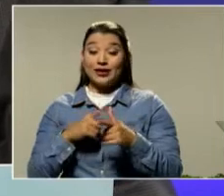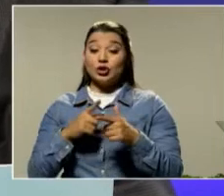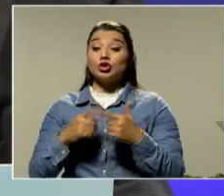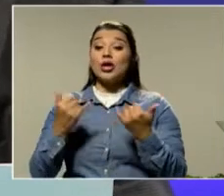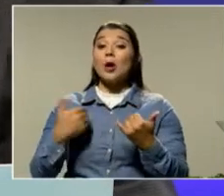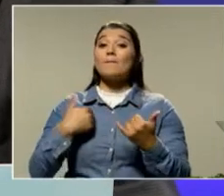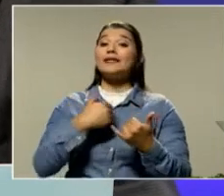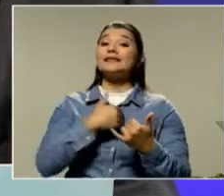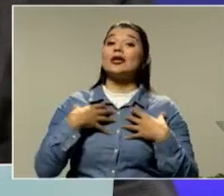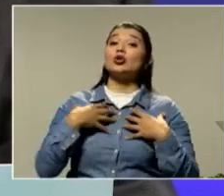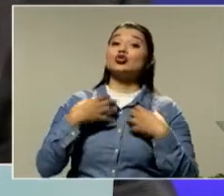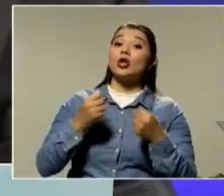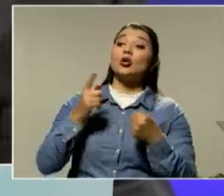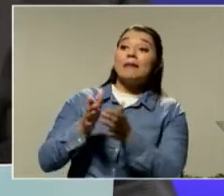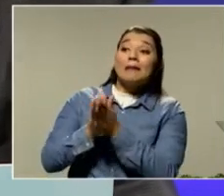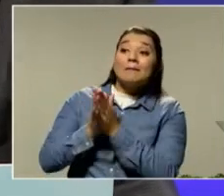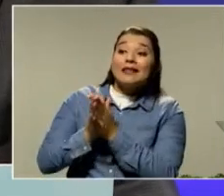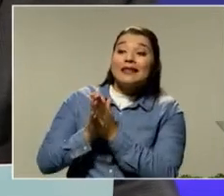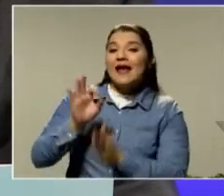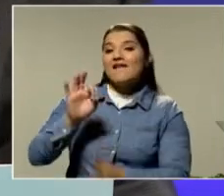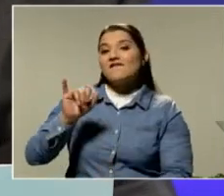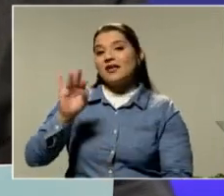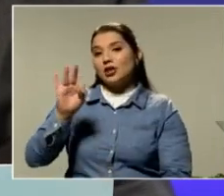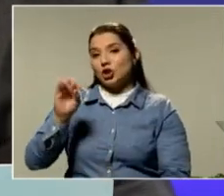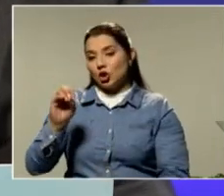Servicio Fitosanitario del Estado lo valora